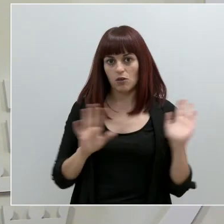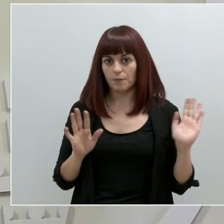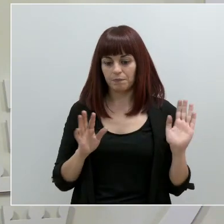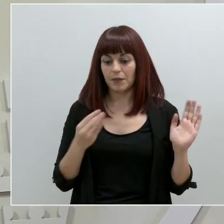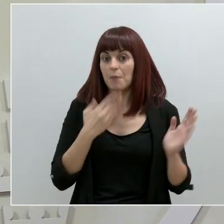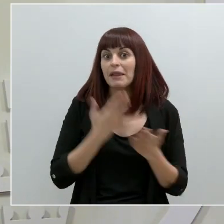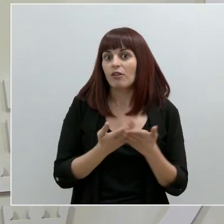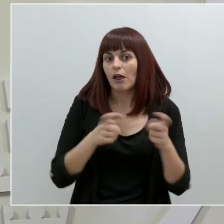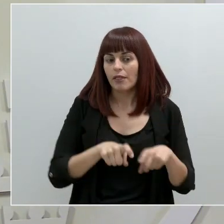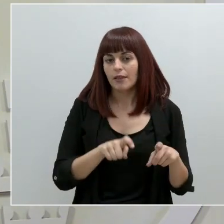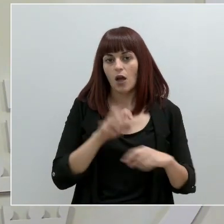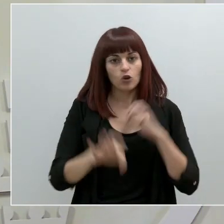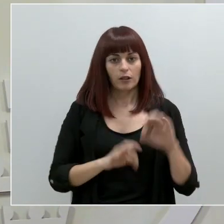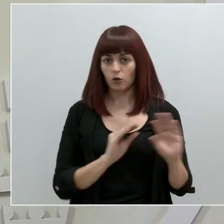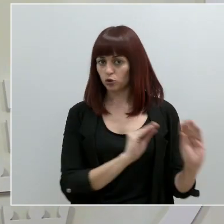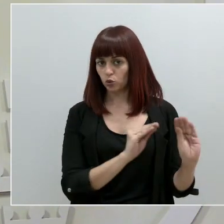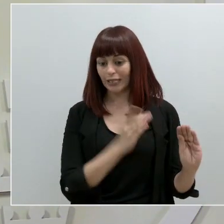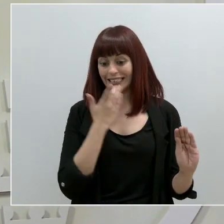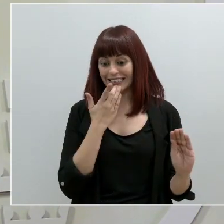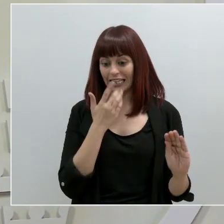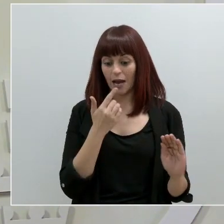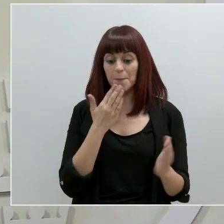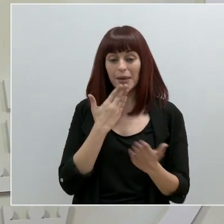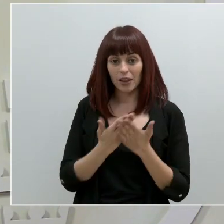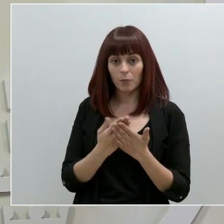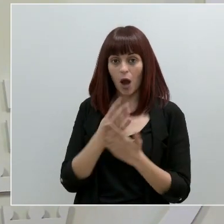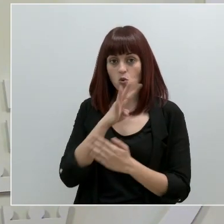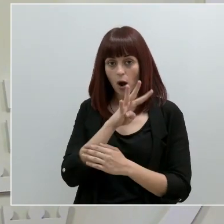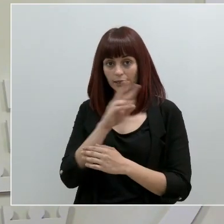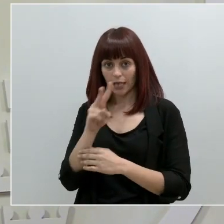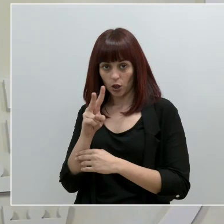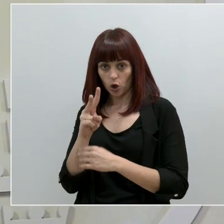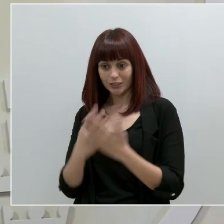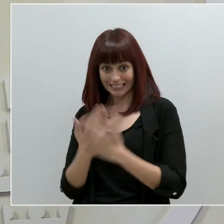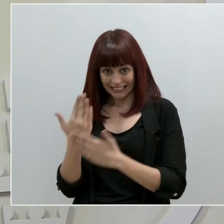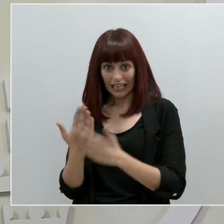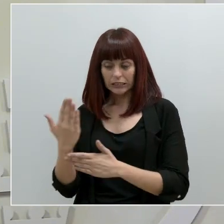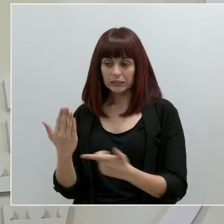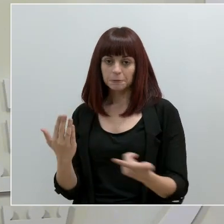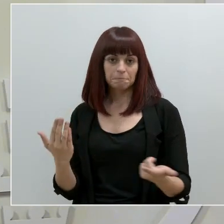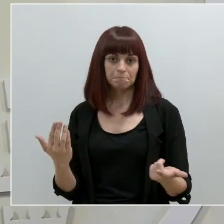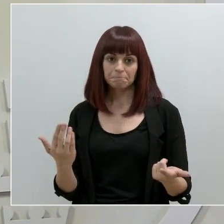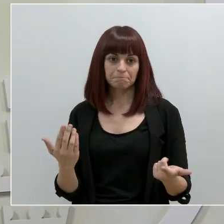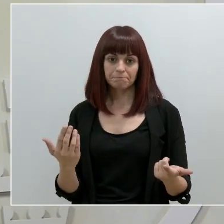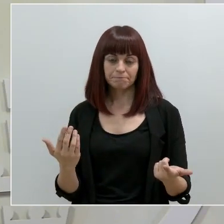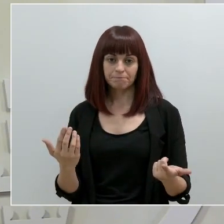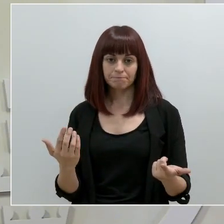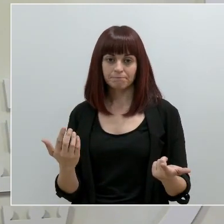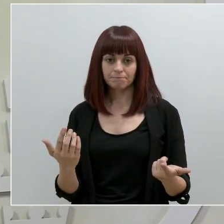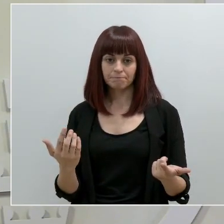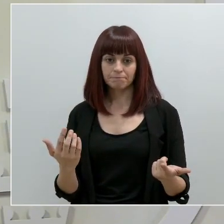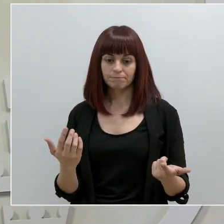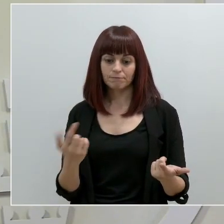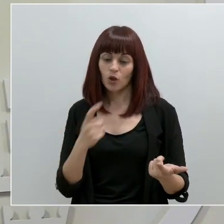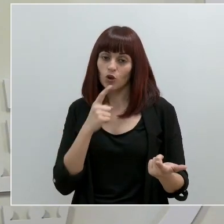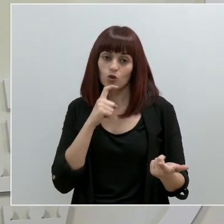las citas. En cualquier caso, si las han hecho a 42 días, como efectivamente nos consta en algún caso, no hubieron esas